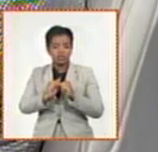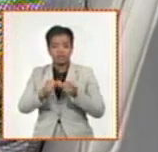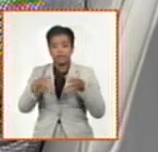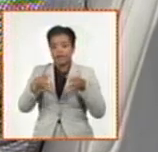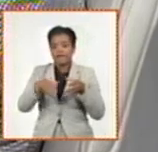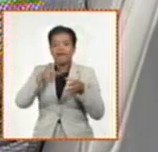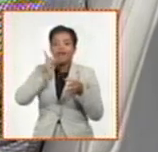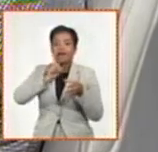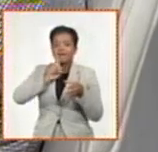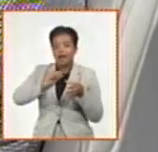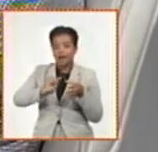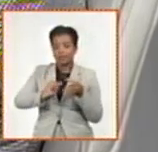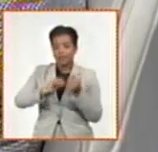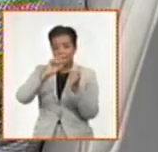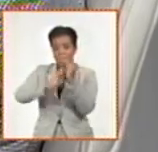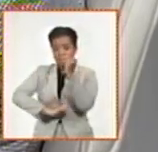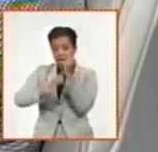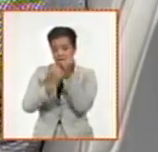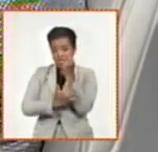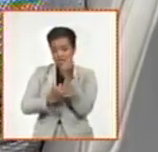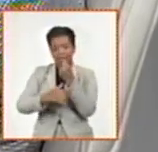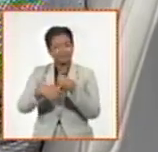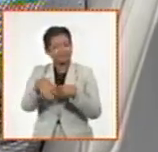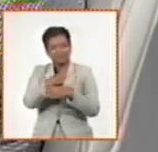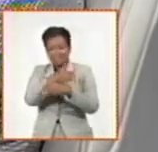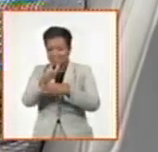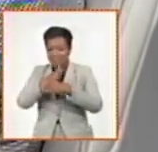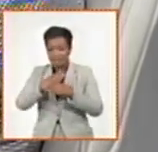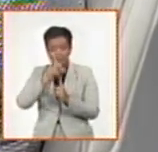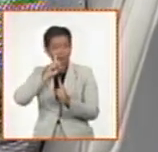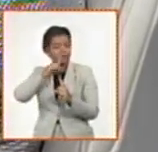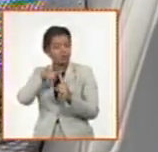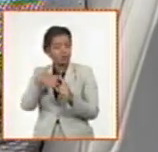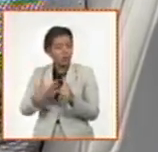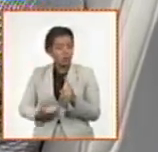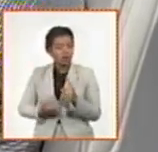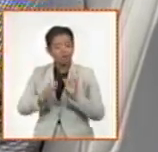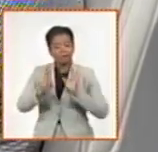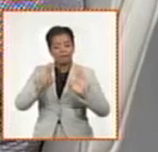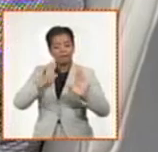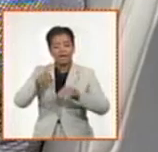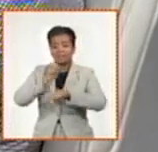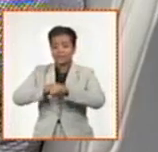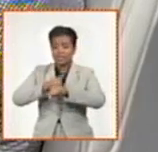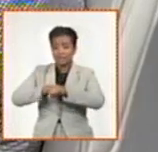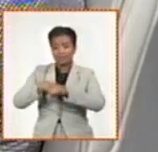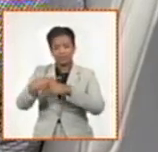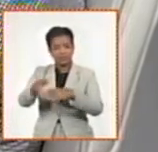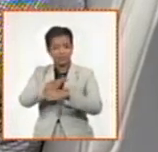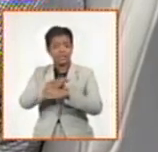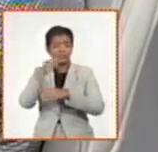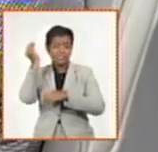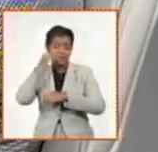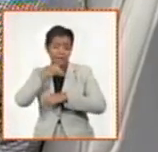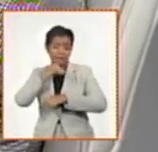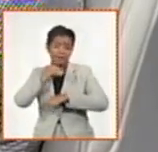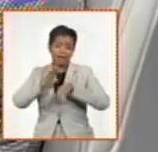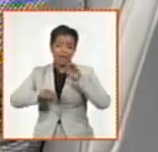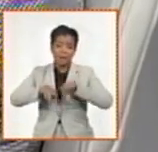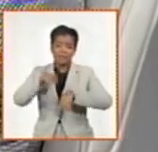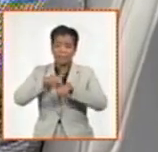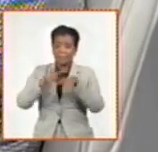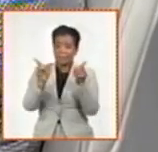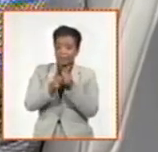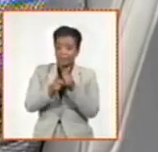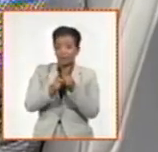maíz, es decir, ponemos diferentes cultivos con el objetivo también de abastecer y en poca área coger o